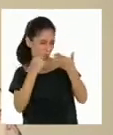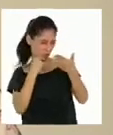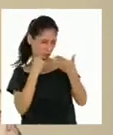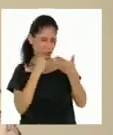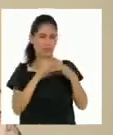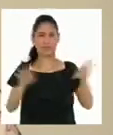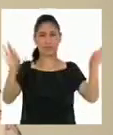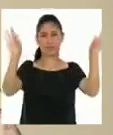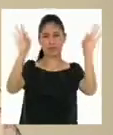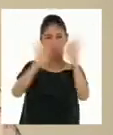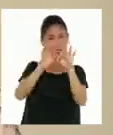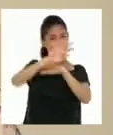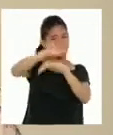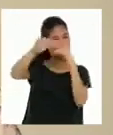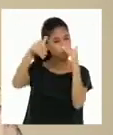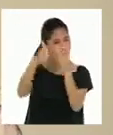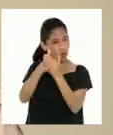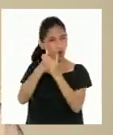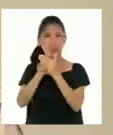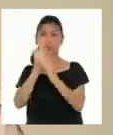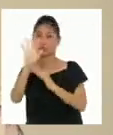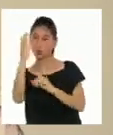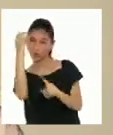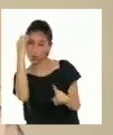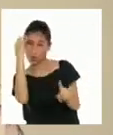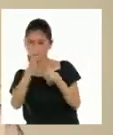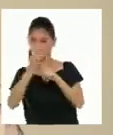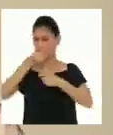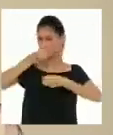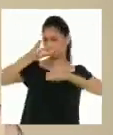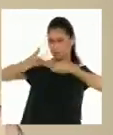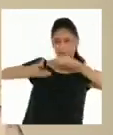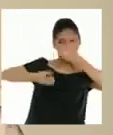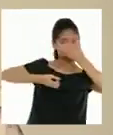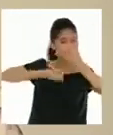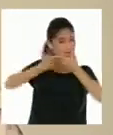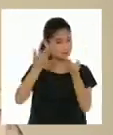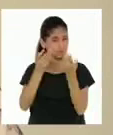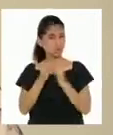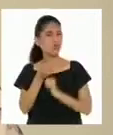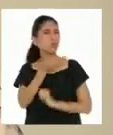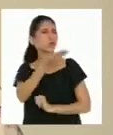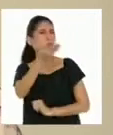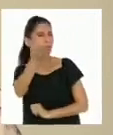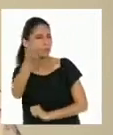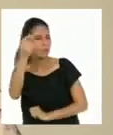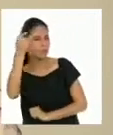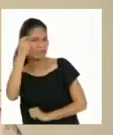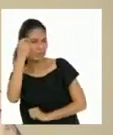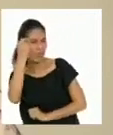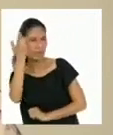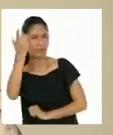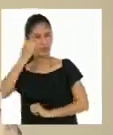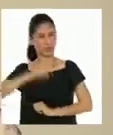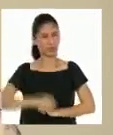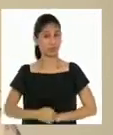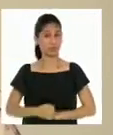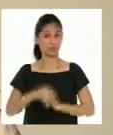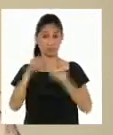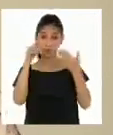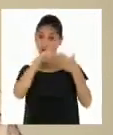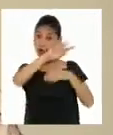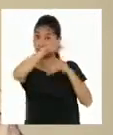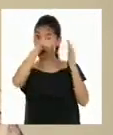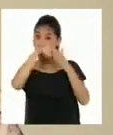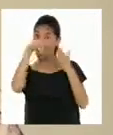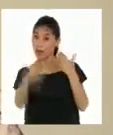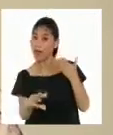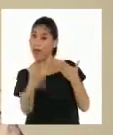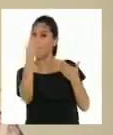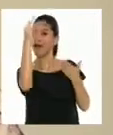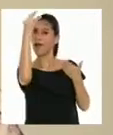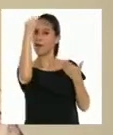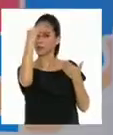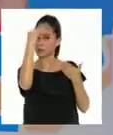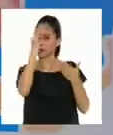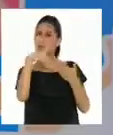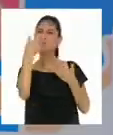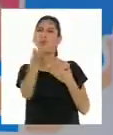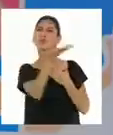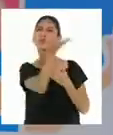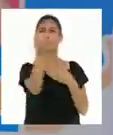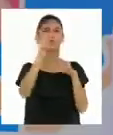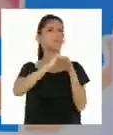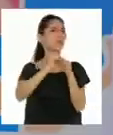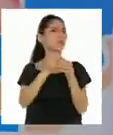democrática en su comunidad. ¿Ustedes en qué consideran que pueden aplicar lo que han aprendido hoy?